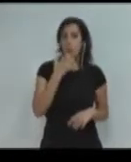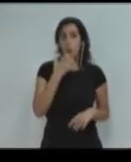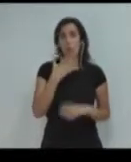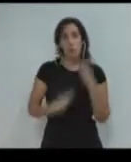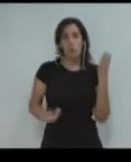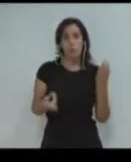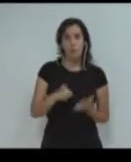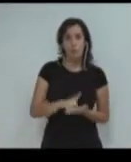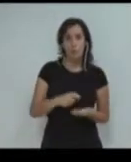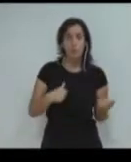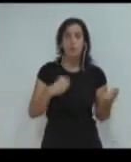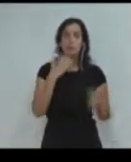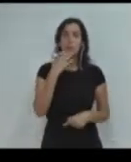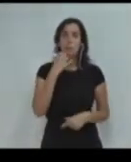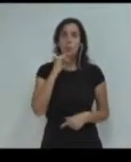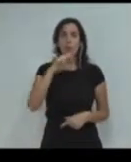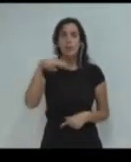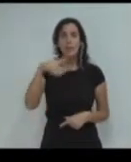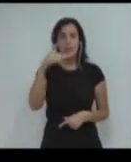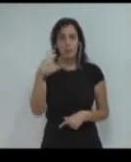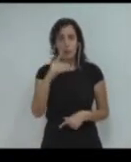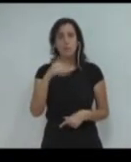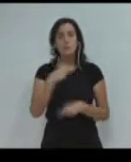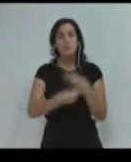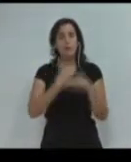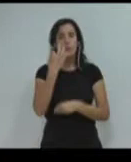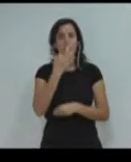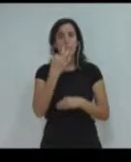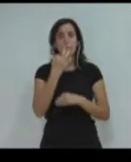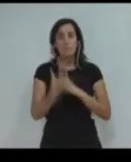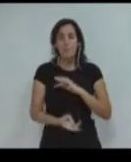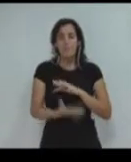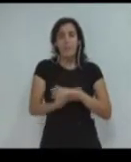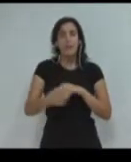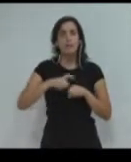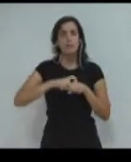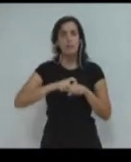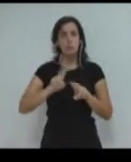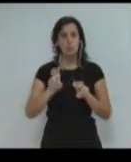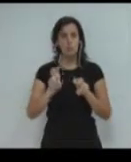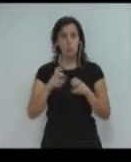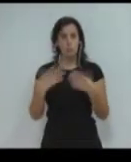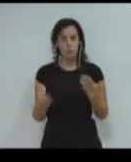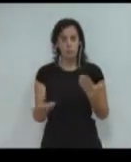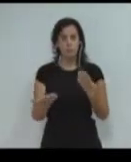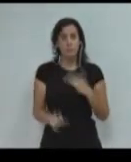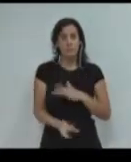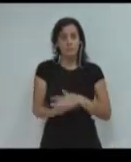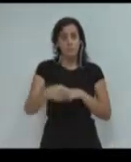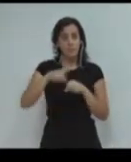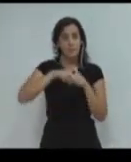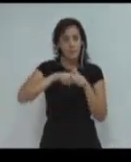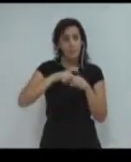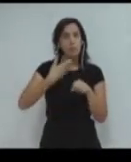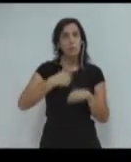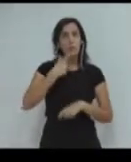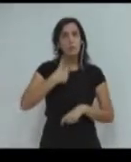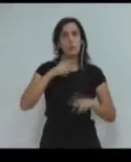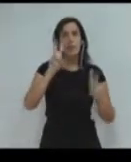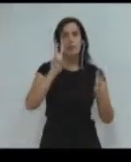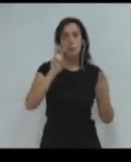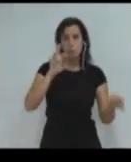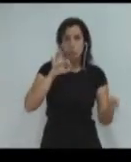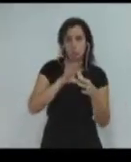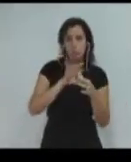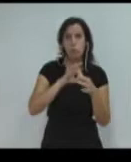en eh, InDesign lo que se hacen es crear estilos. Claro, dentro del Y entonces ese estilo pues ya predetermina si es un título, si es un